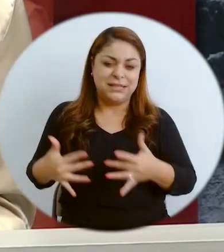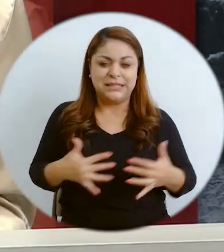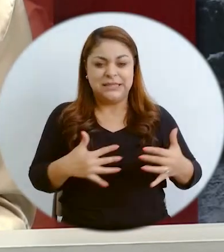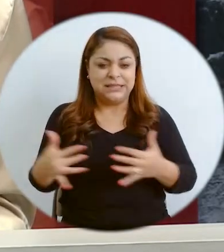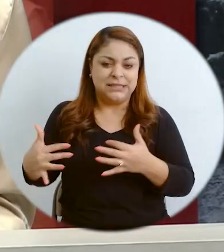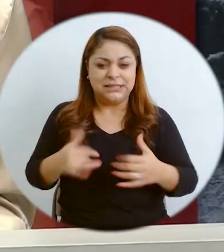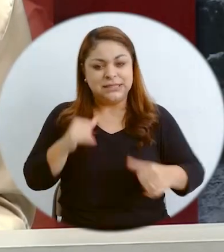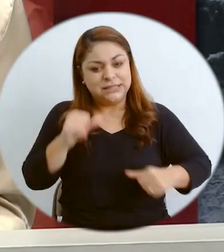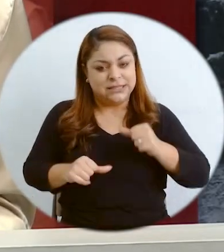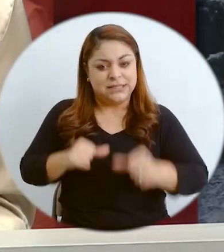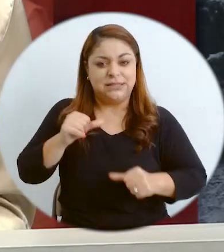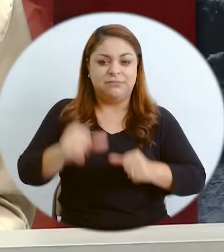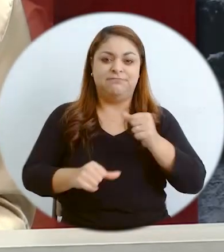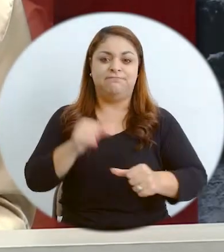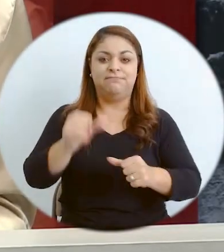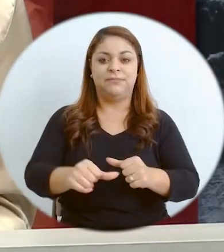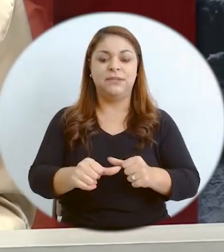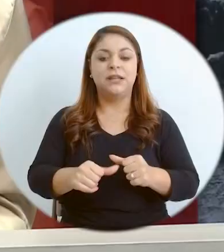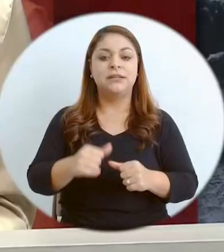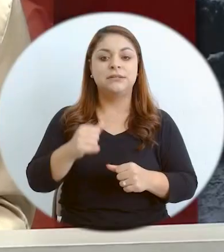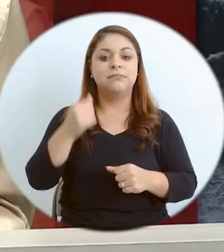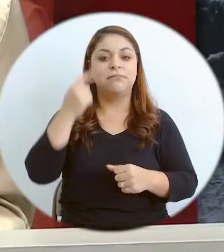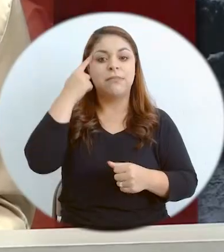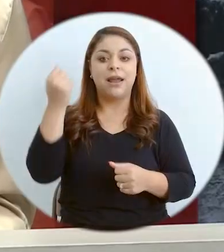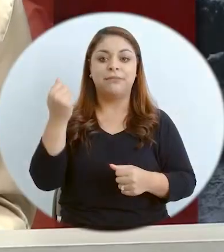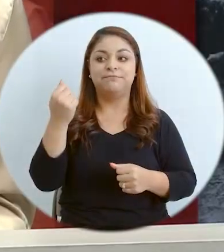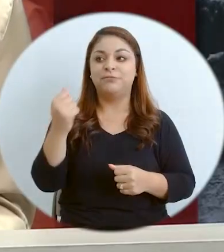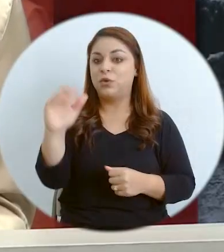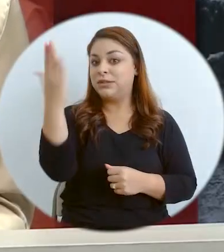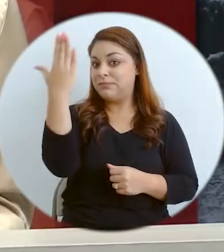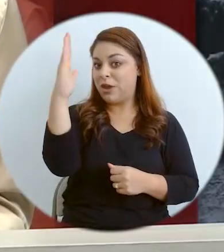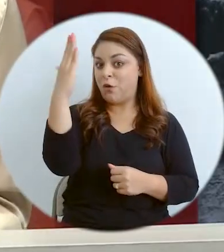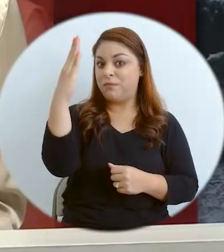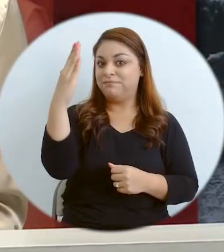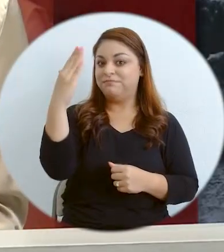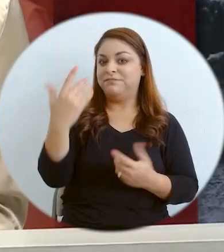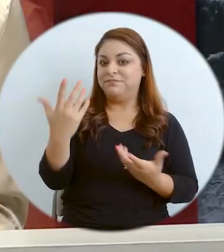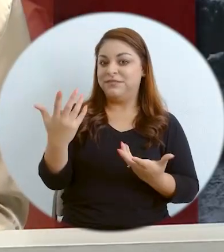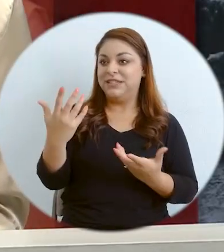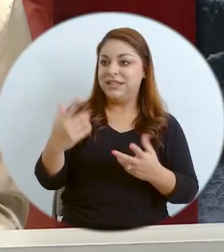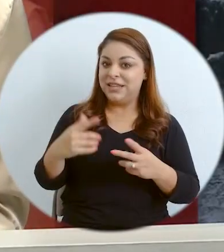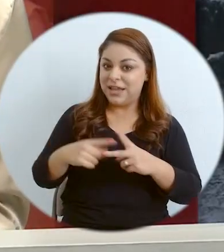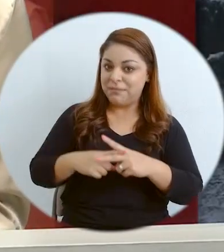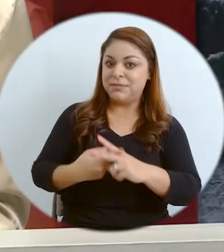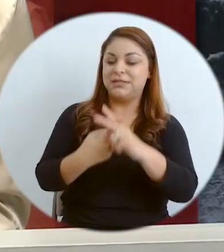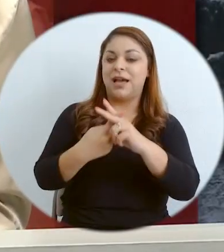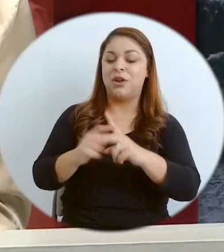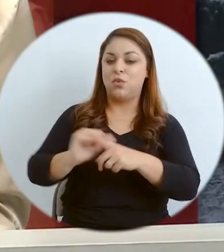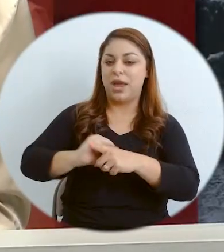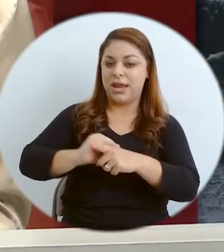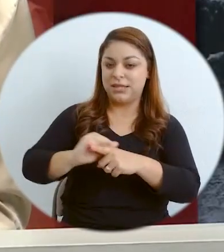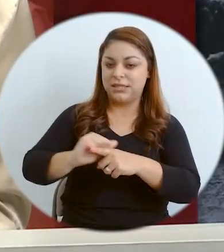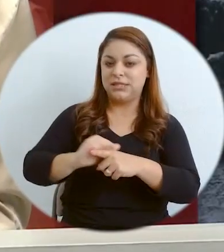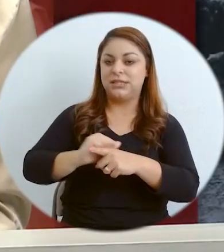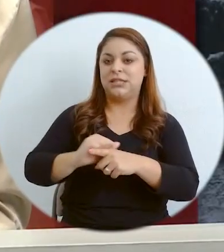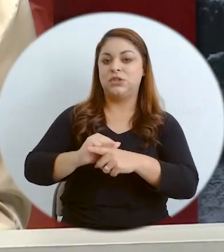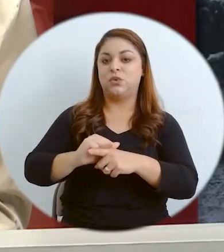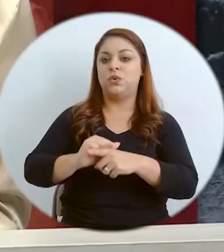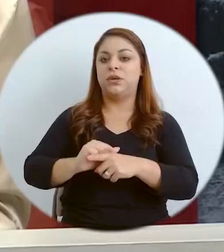la batalla, lo he dicho ya varias veces, es ponerse un espejo en el frente y empezar a hacer un ejercicio